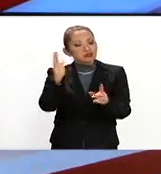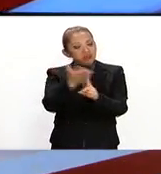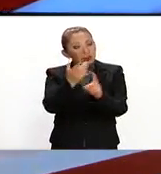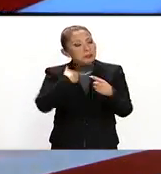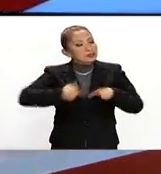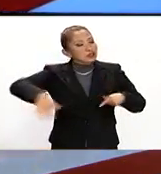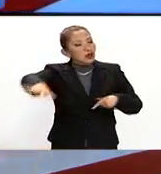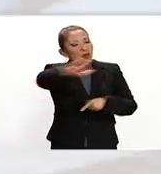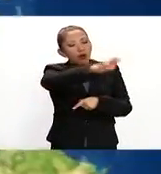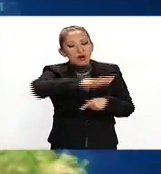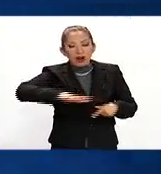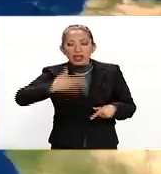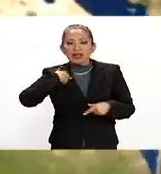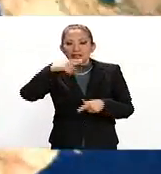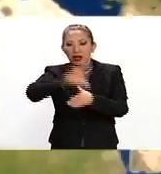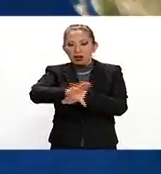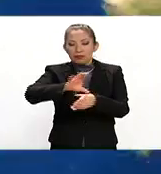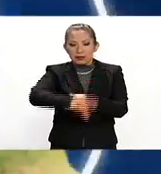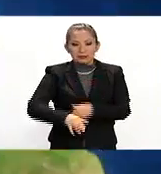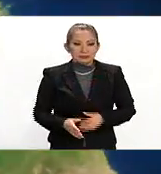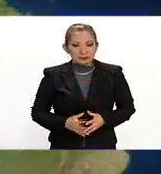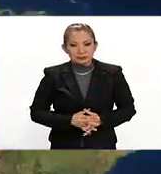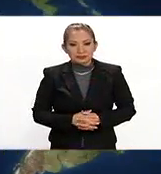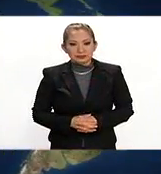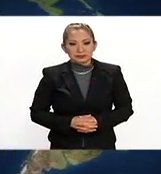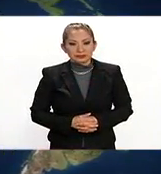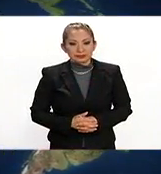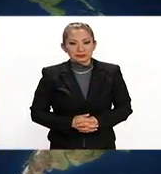a todos los sectores de aquel país.